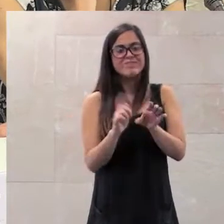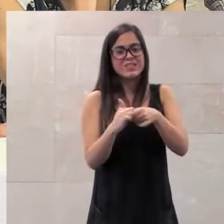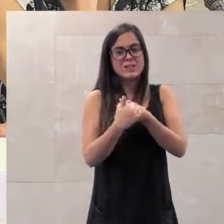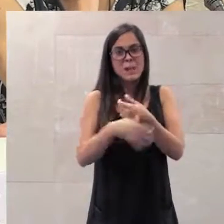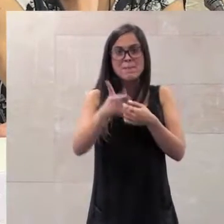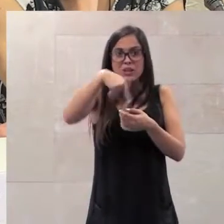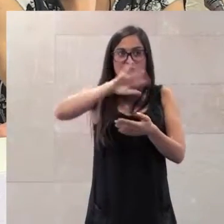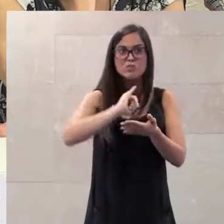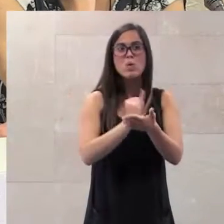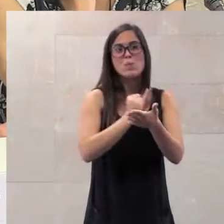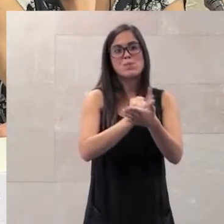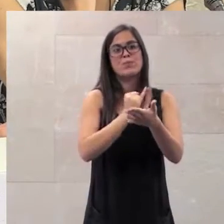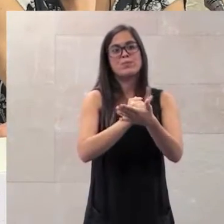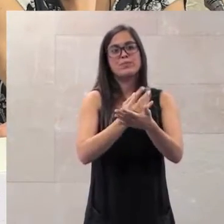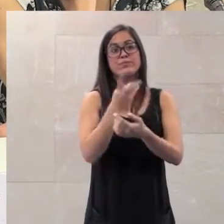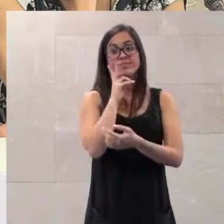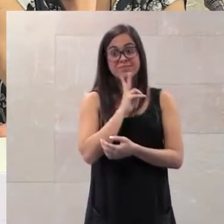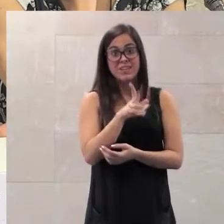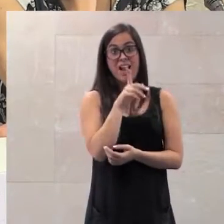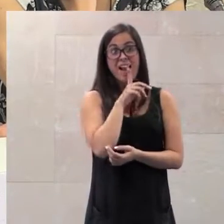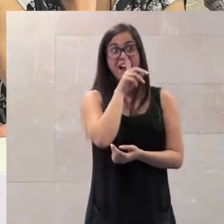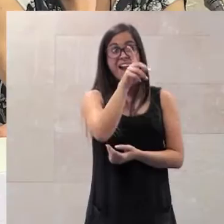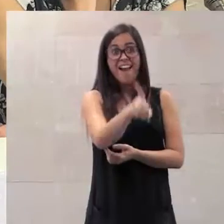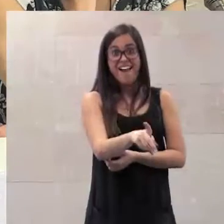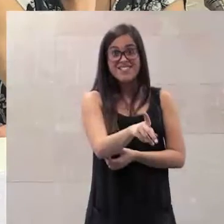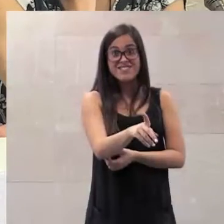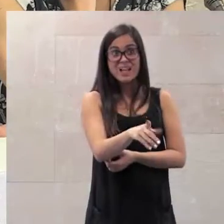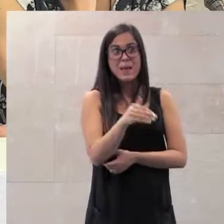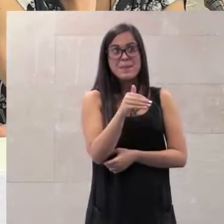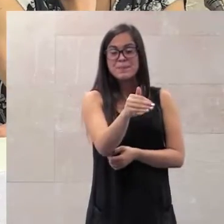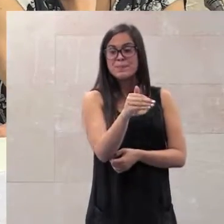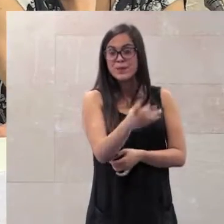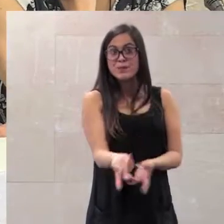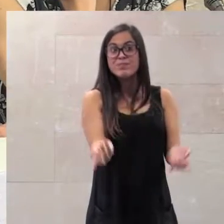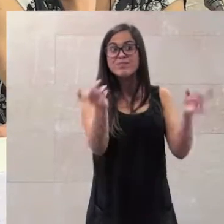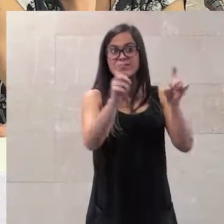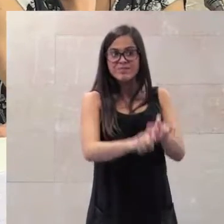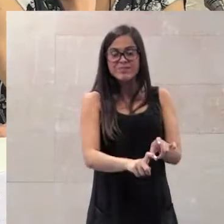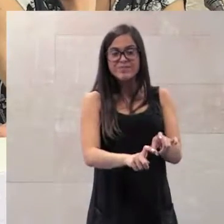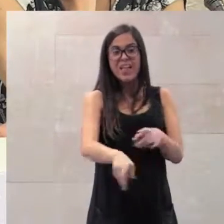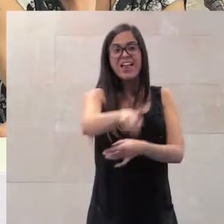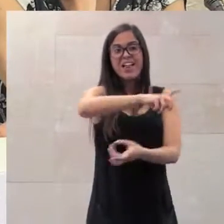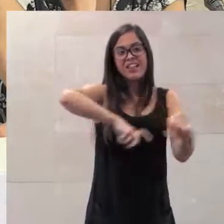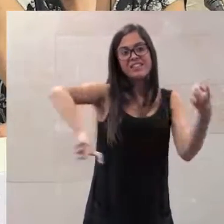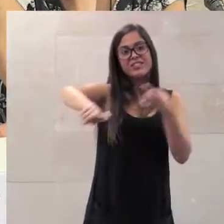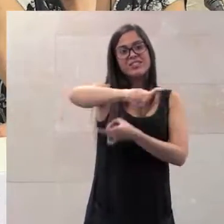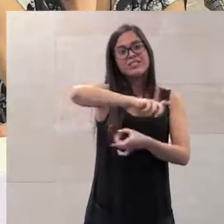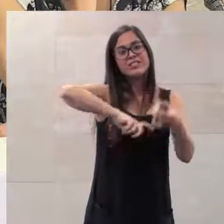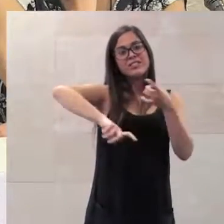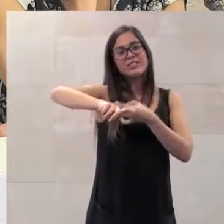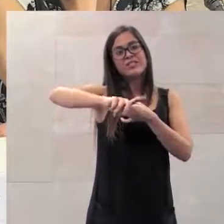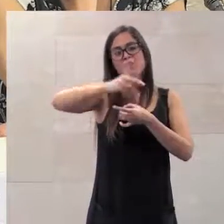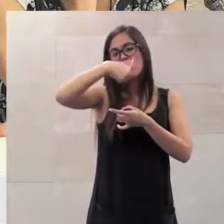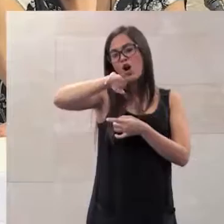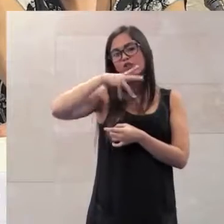la prueba y que veréis como para el año que viene, para la siguiente apertura, bueno, pues muchas de vosotras tendréis testimonios como